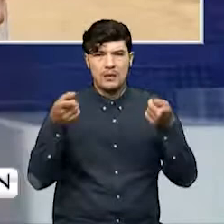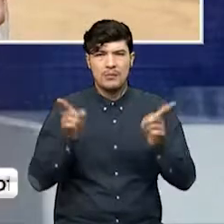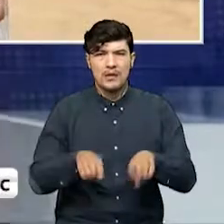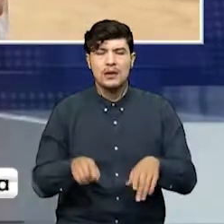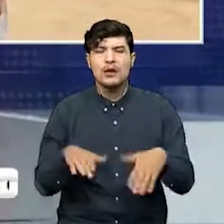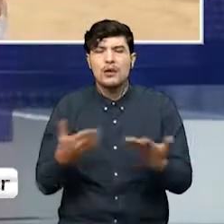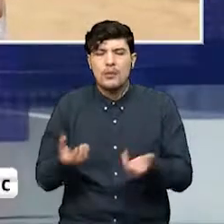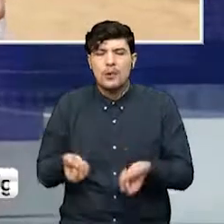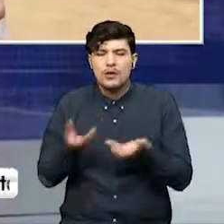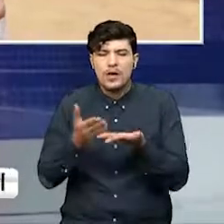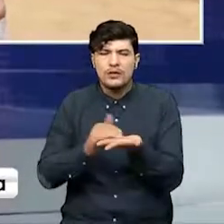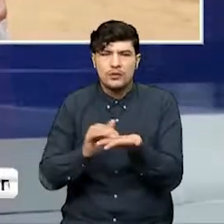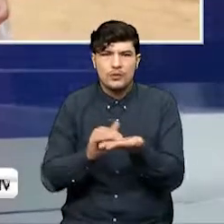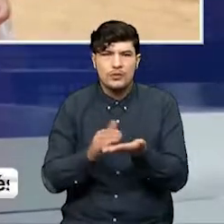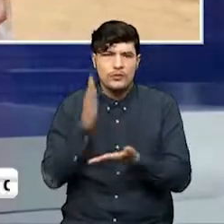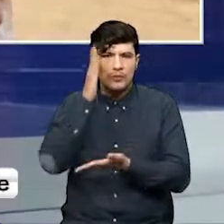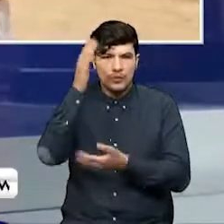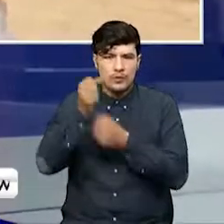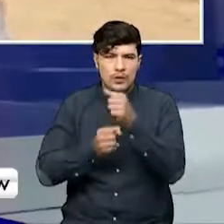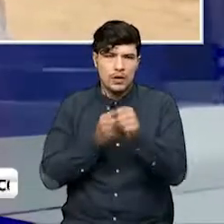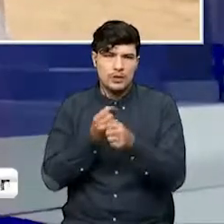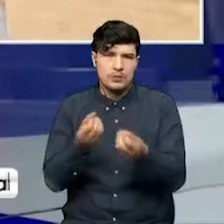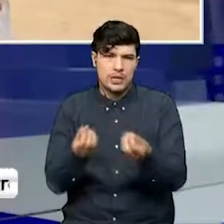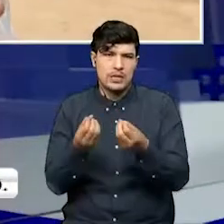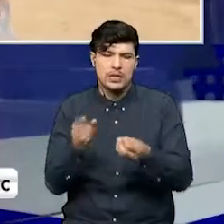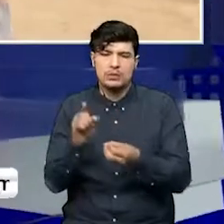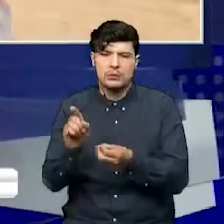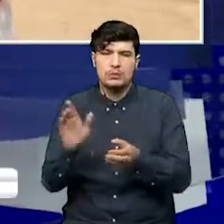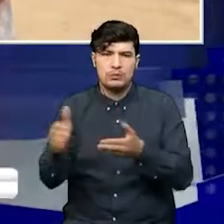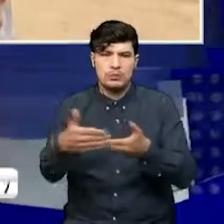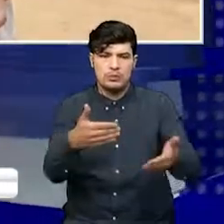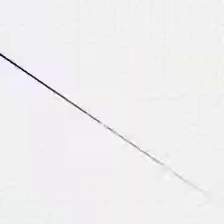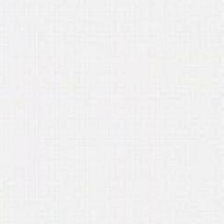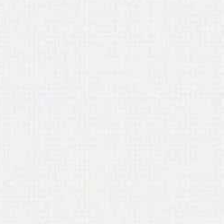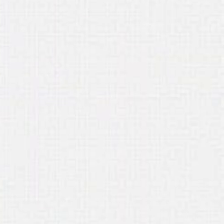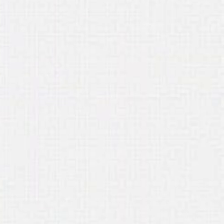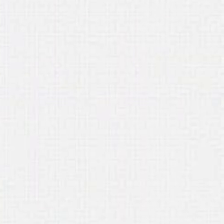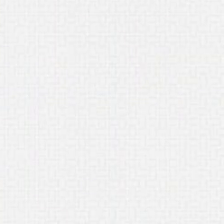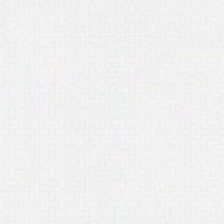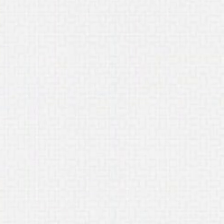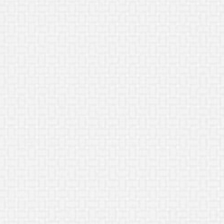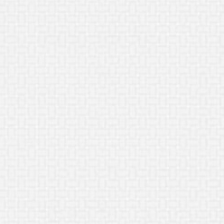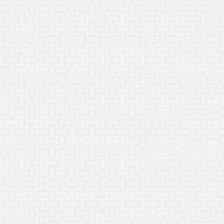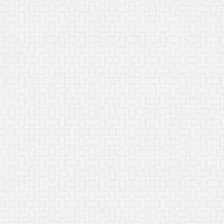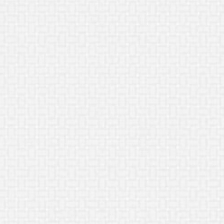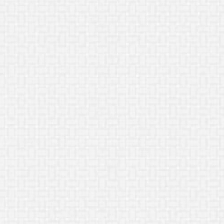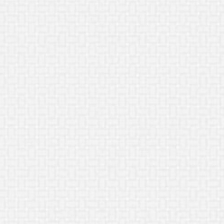avanzando estas son la información desde el sector de la lizama continúen ustedes en estudio muy buenas